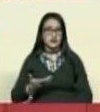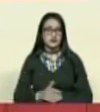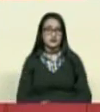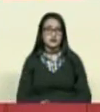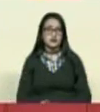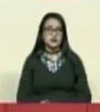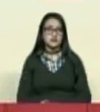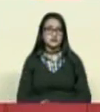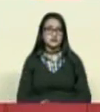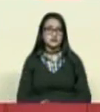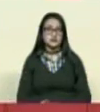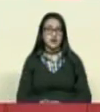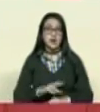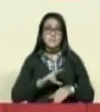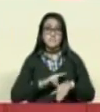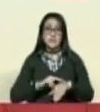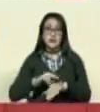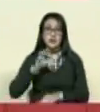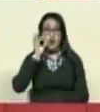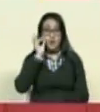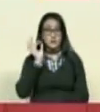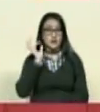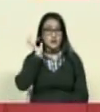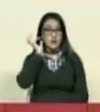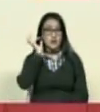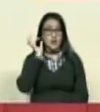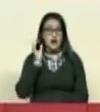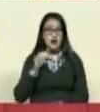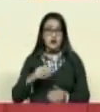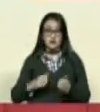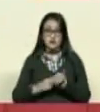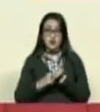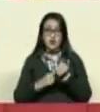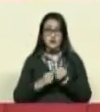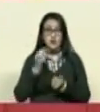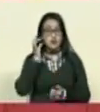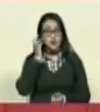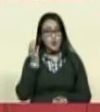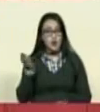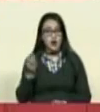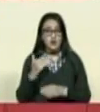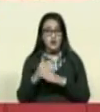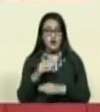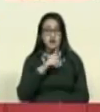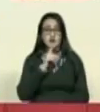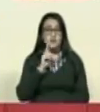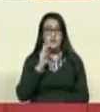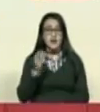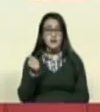Forjados los médicos y las médicas, como esta muchacha, como Bárbara,